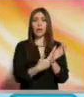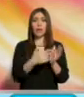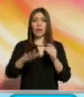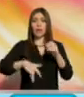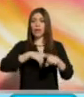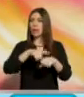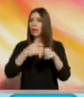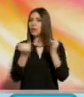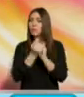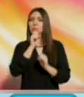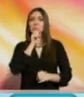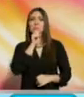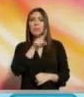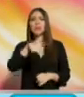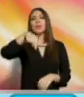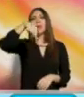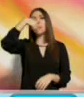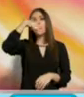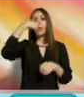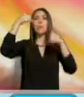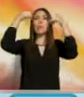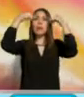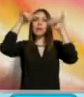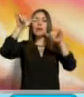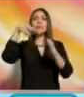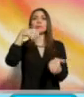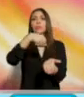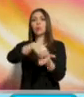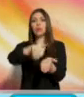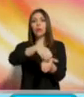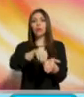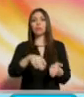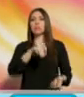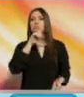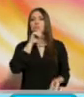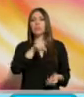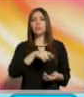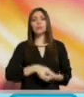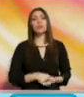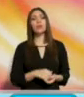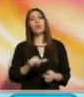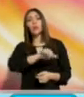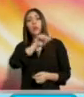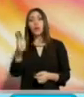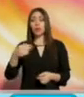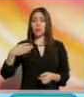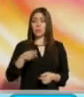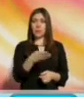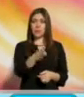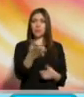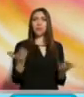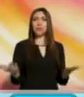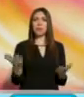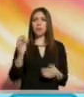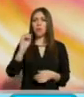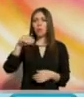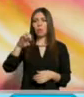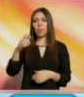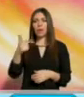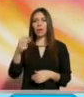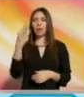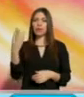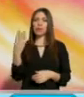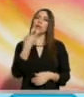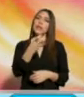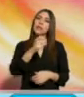de pavo, de cerdo, De de res. res. Oye, Entonces, pero de pescado, el omega 3, esa es muy buena, ese es un muy buen punto.